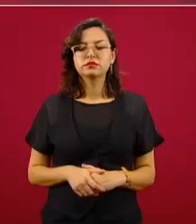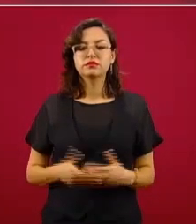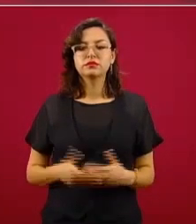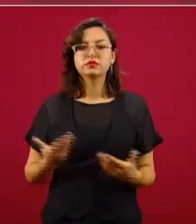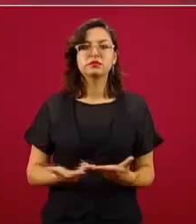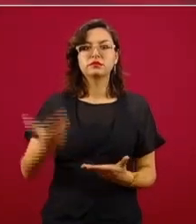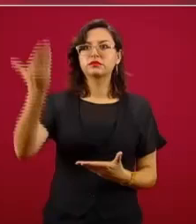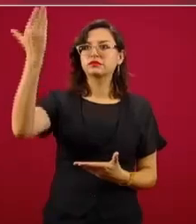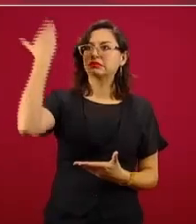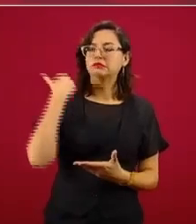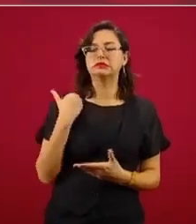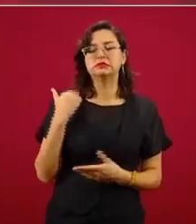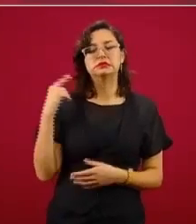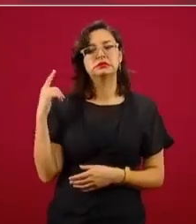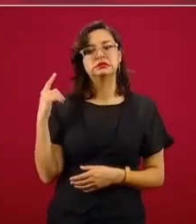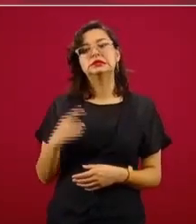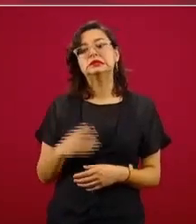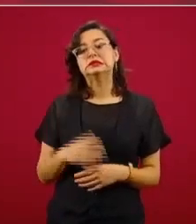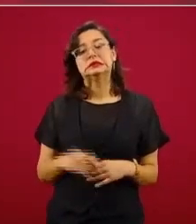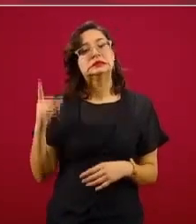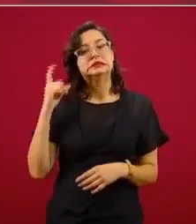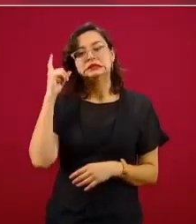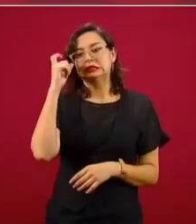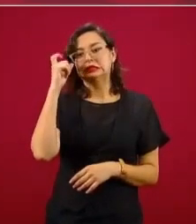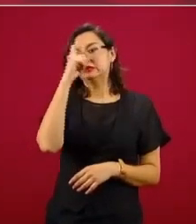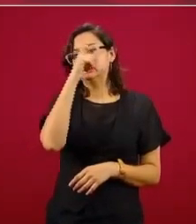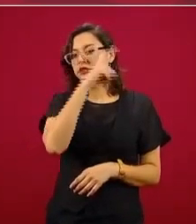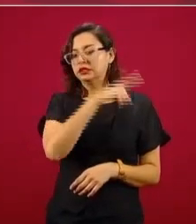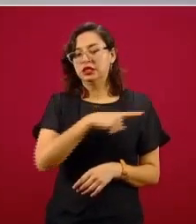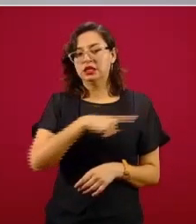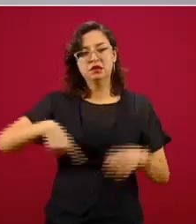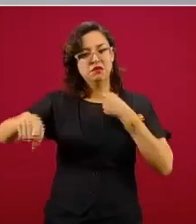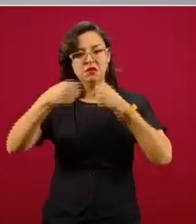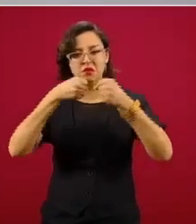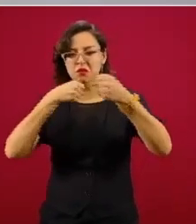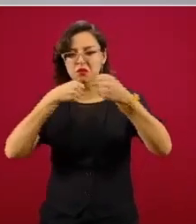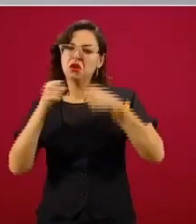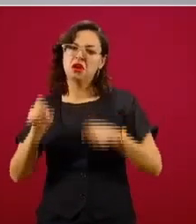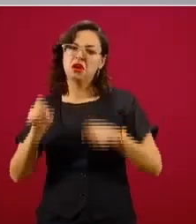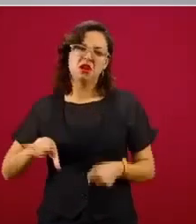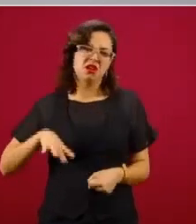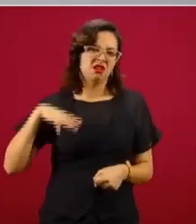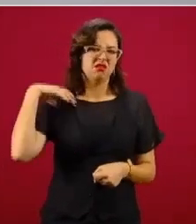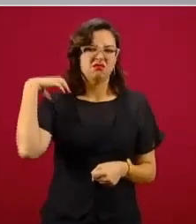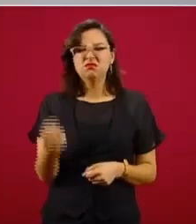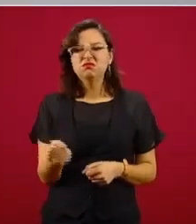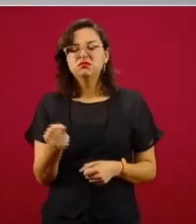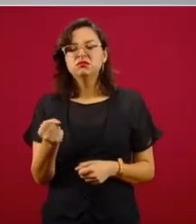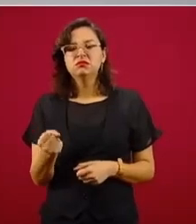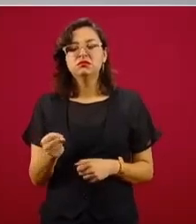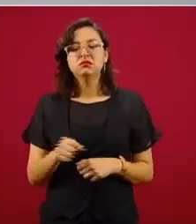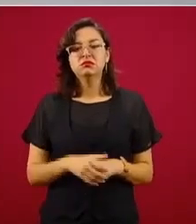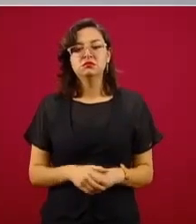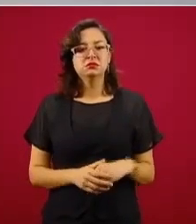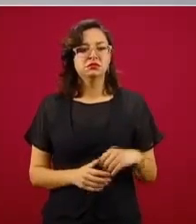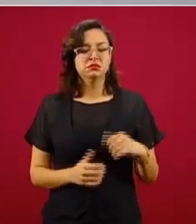muy prepotente el actuar de los medios, se llegó a hablar del cuarto